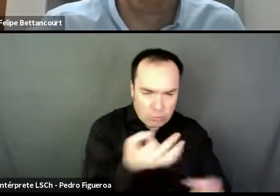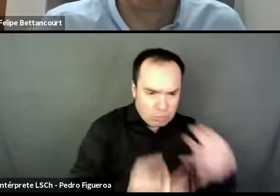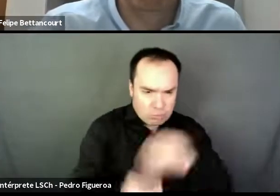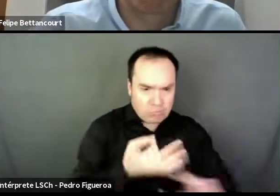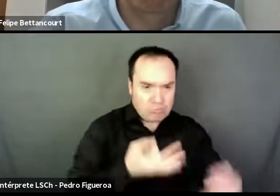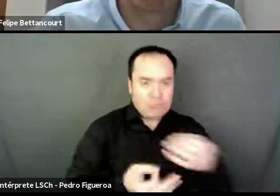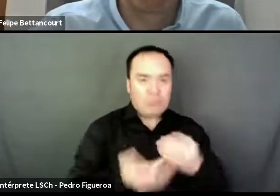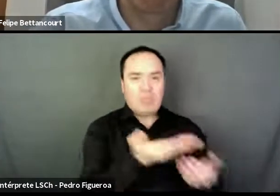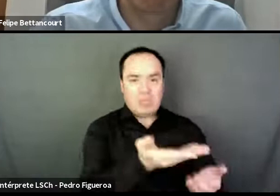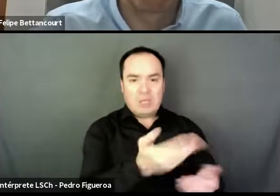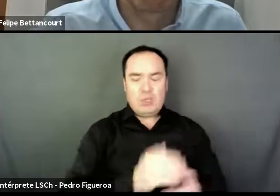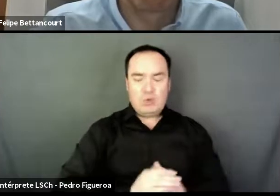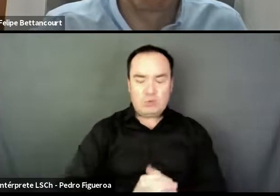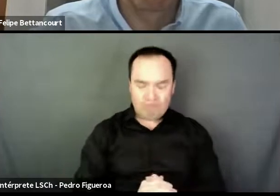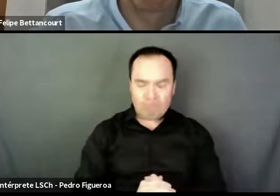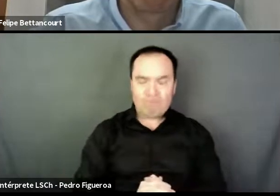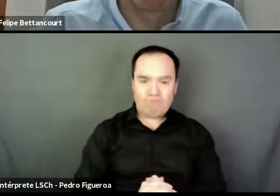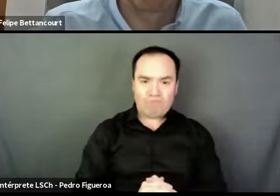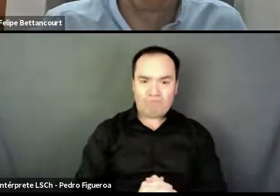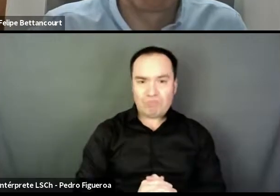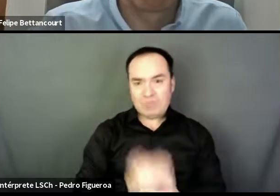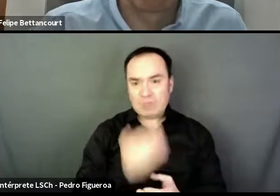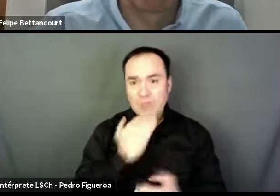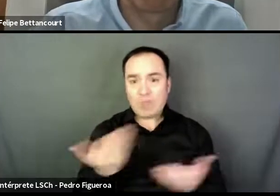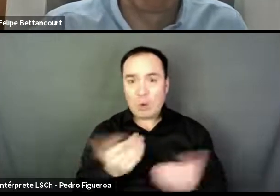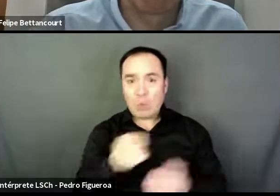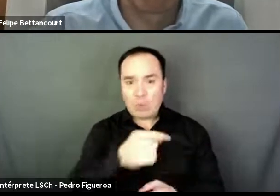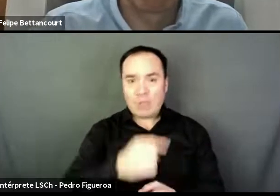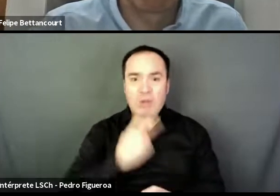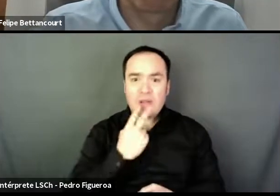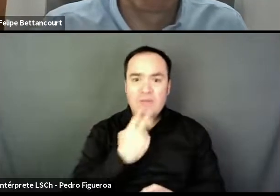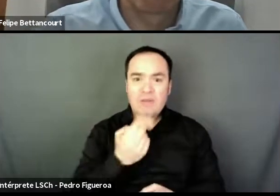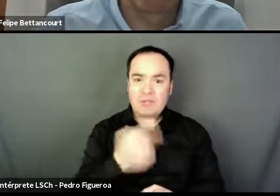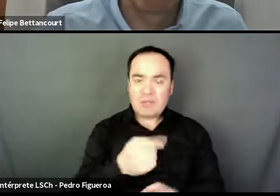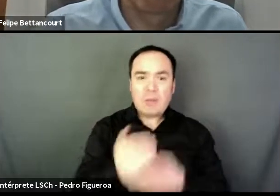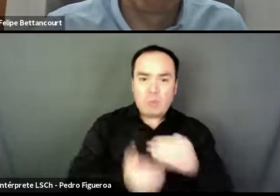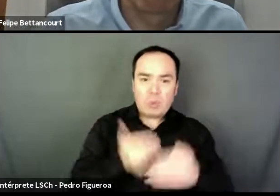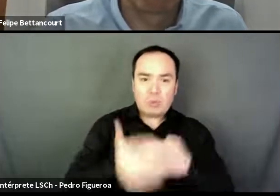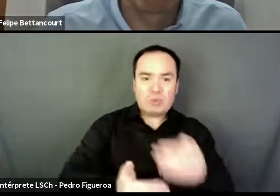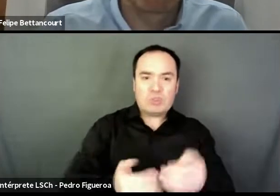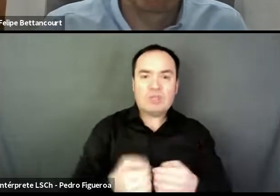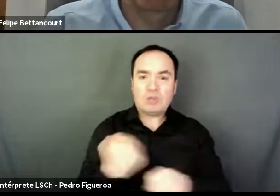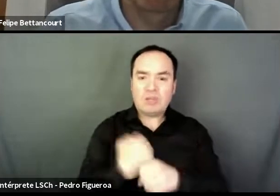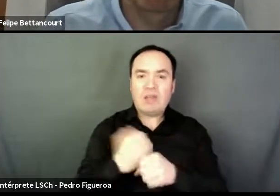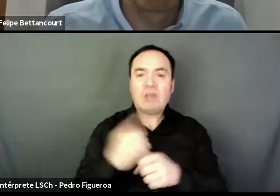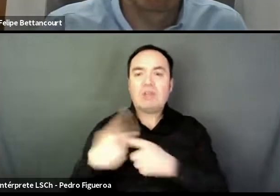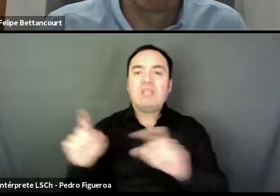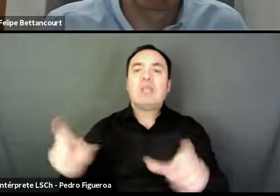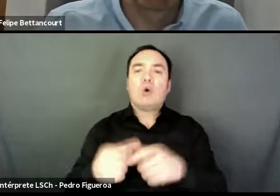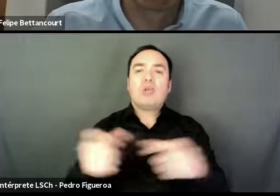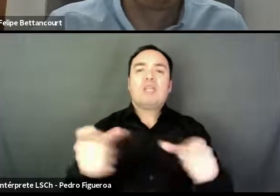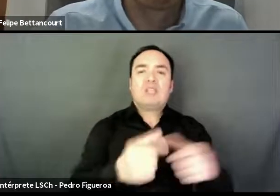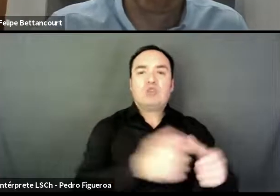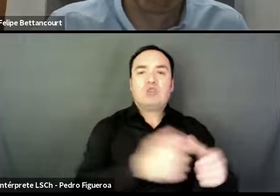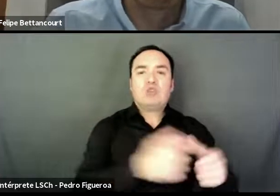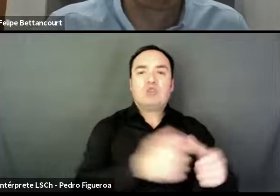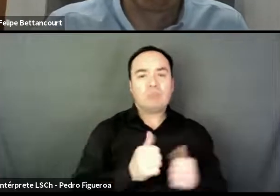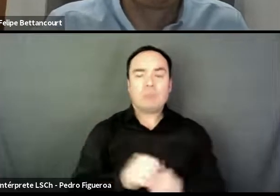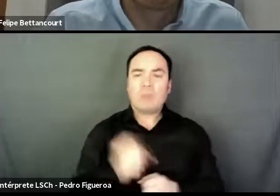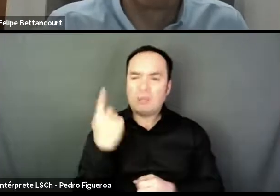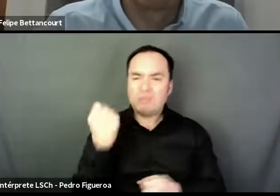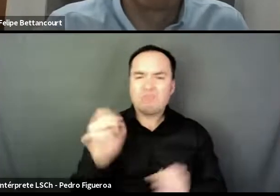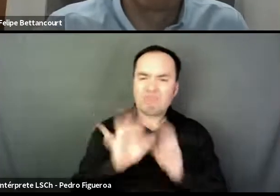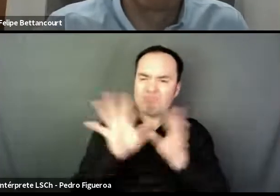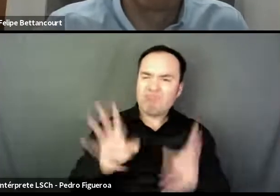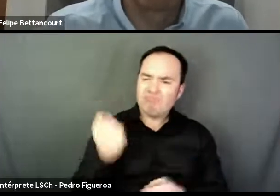experiencia de los funcionarios públicos y cómo viven no todo el proceso dentro de las organizaciones y son